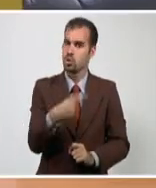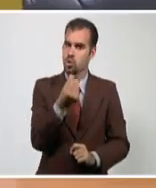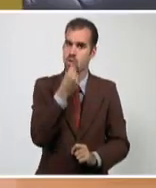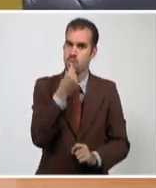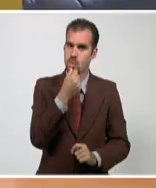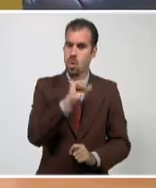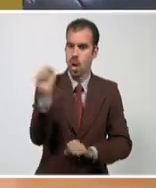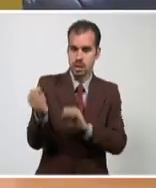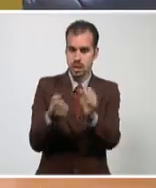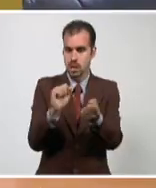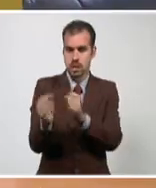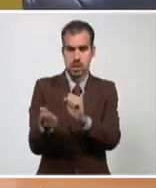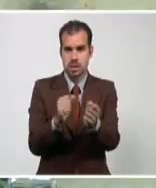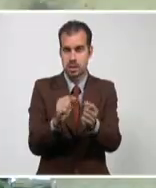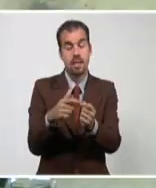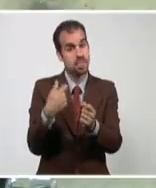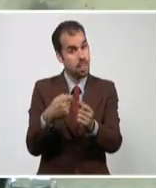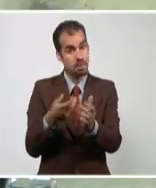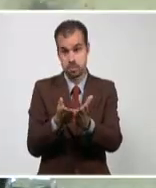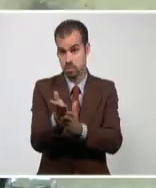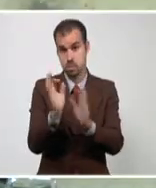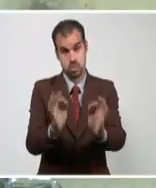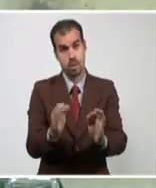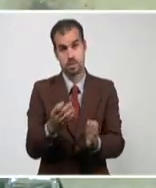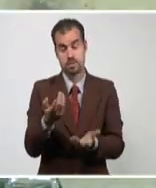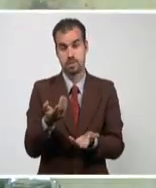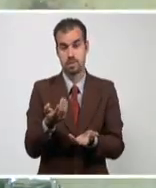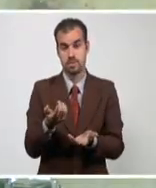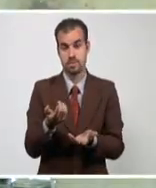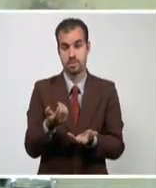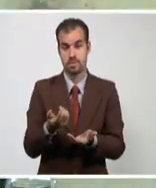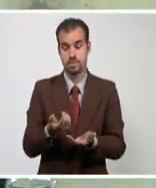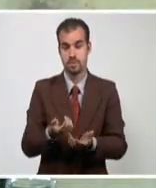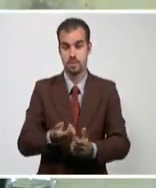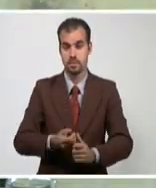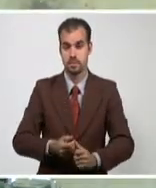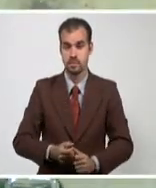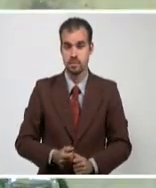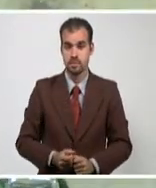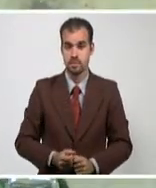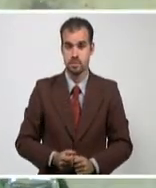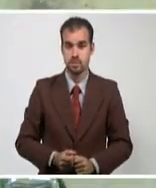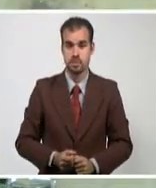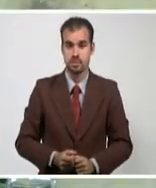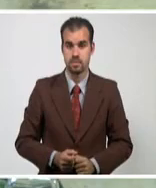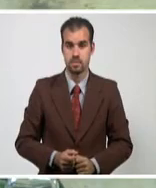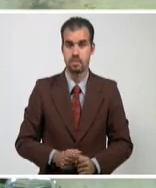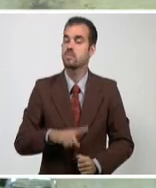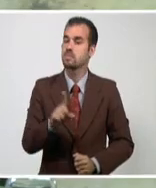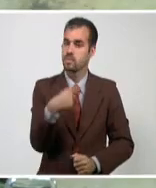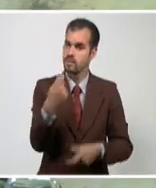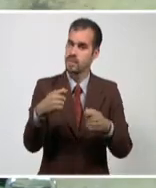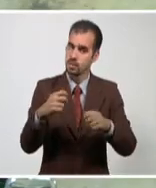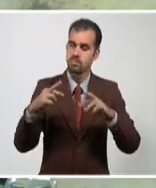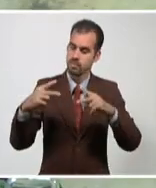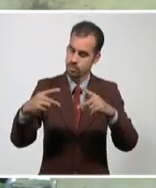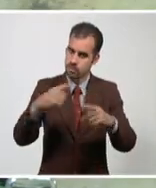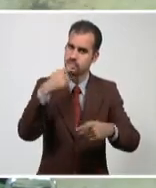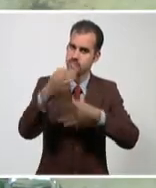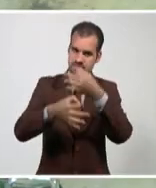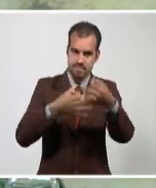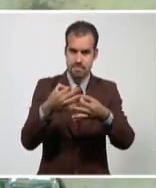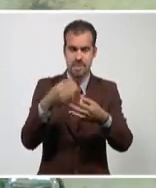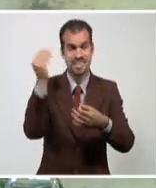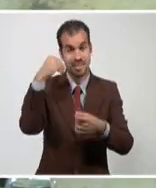se tienen que mantener. Por tanto, además, hay un grupo de cuestiones que debemos de insistir en aras de que en el menor